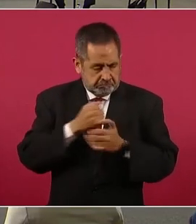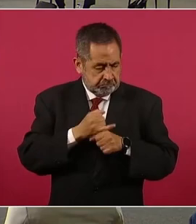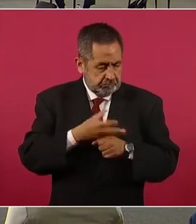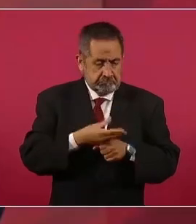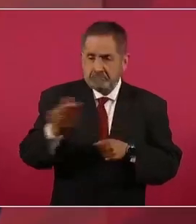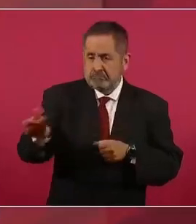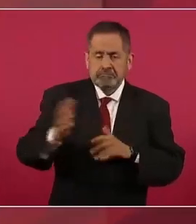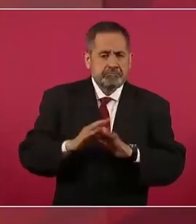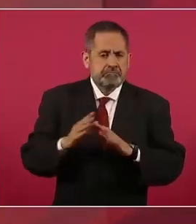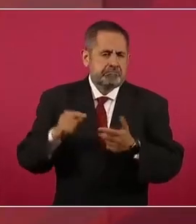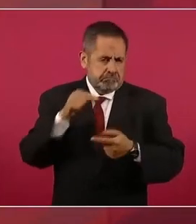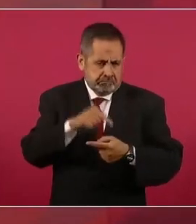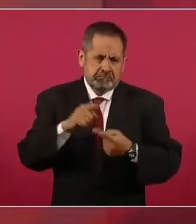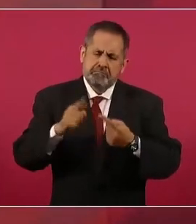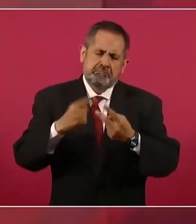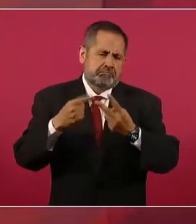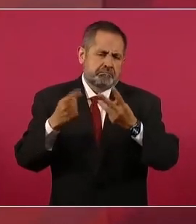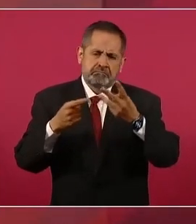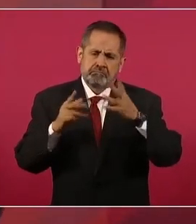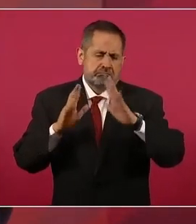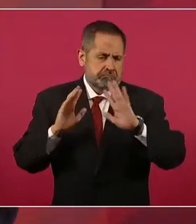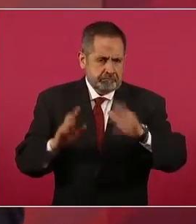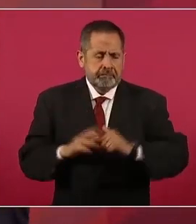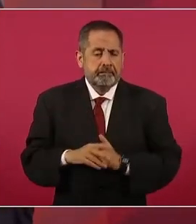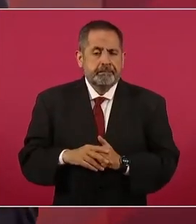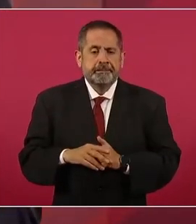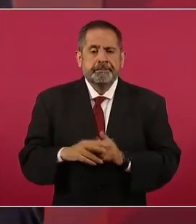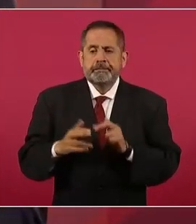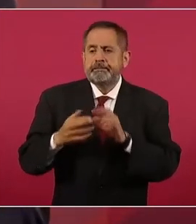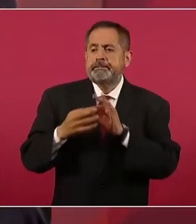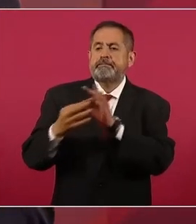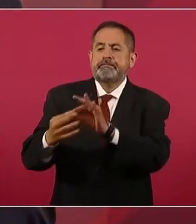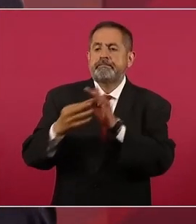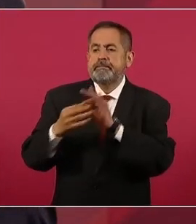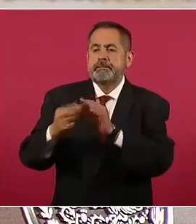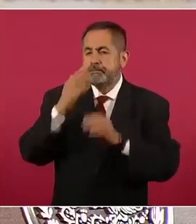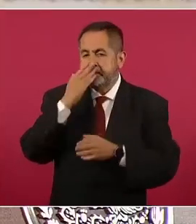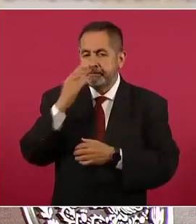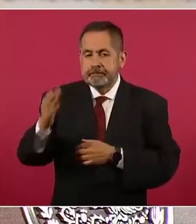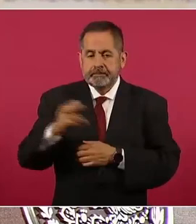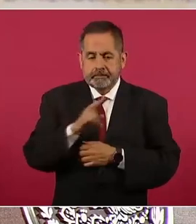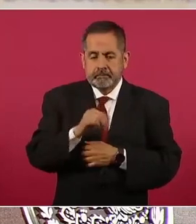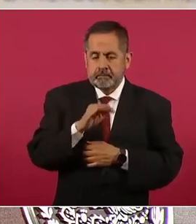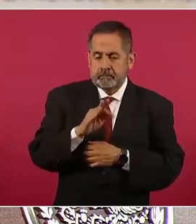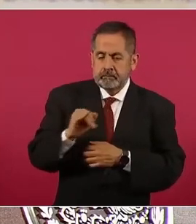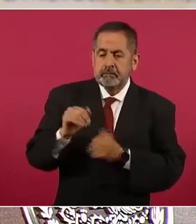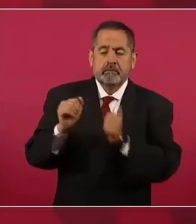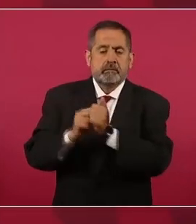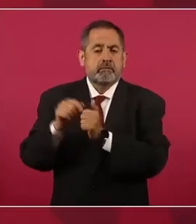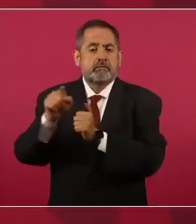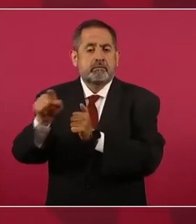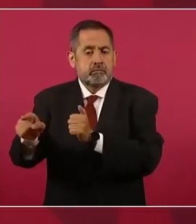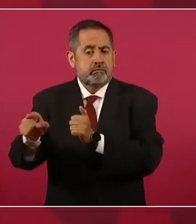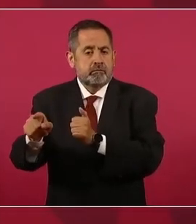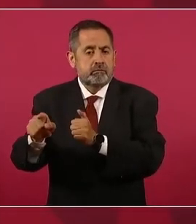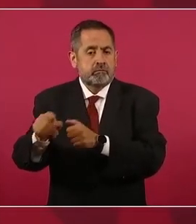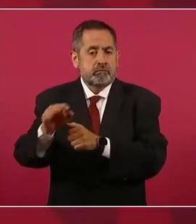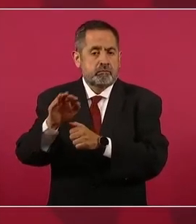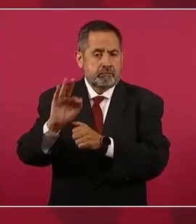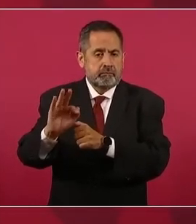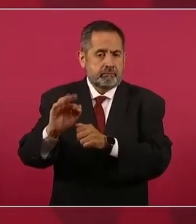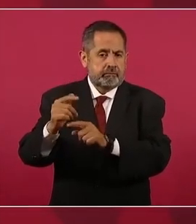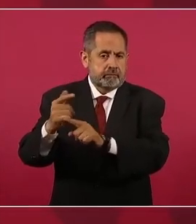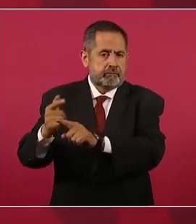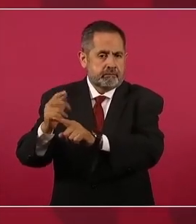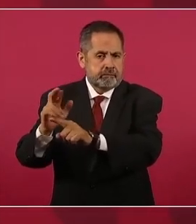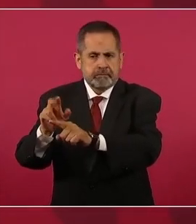y muchísimos casos, y en la relación más directa, más permanente y más cordial, que